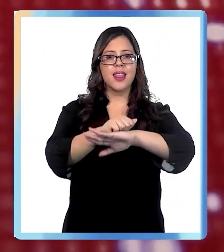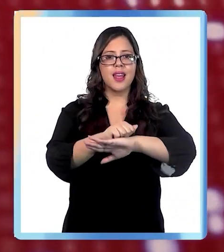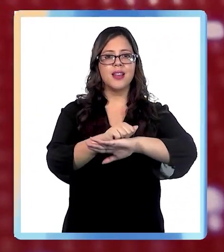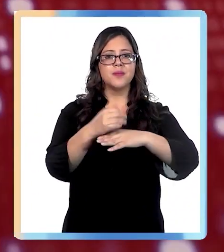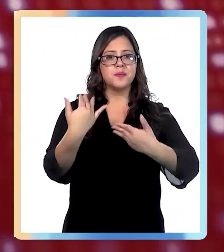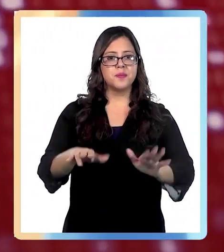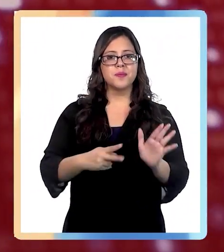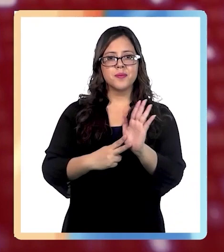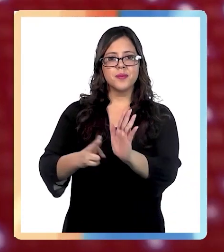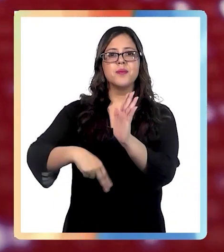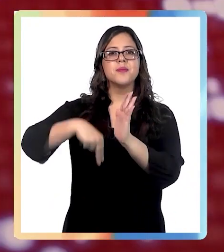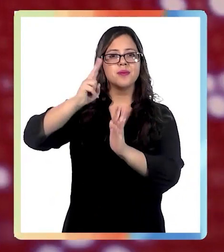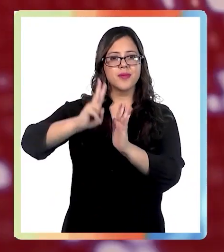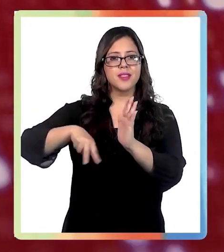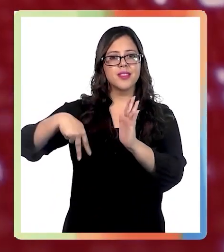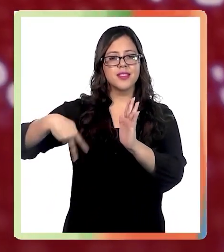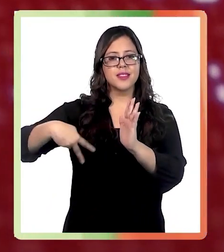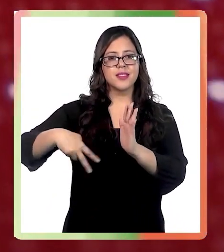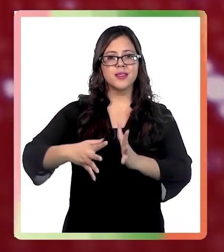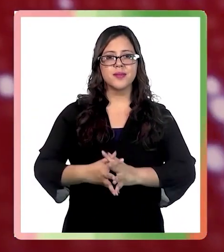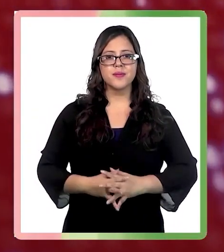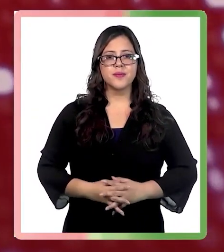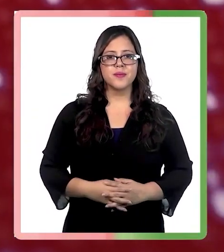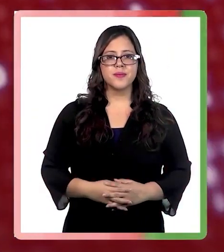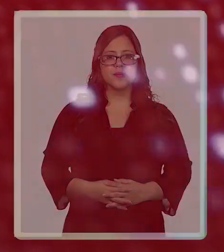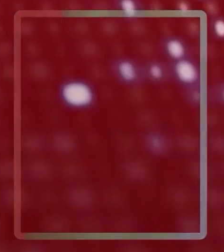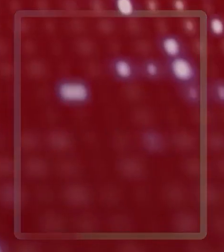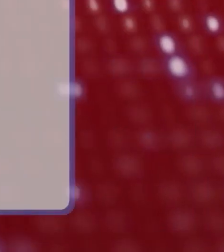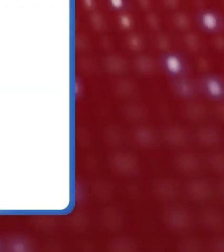aratel presento portavoz